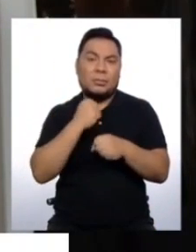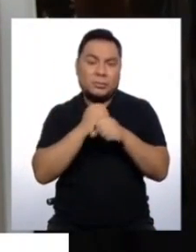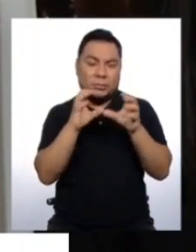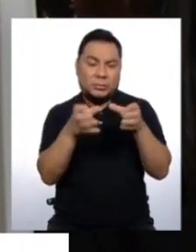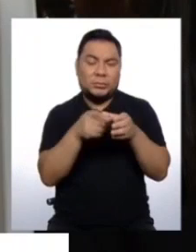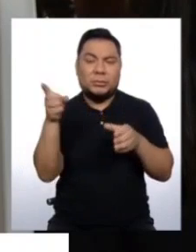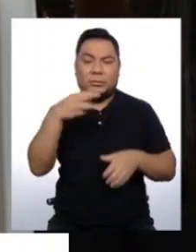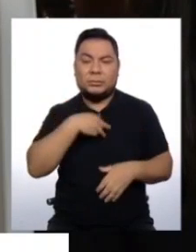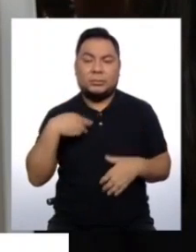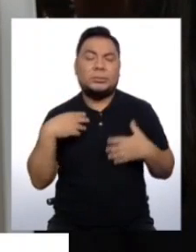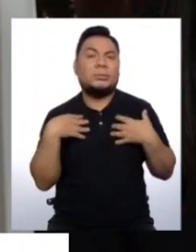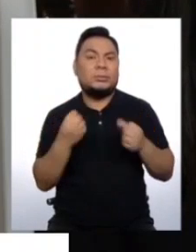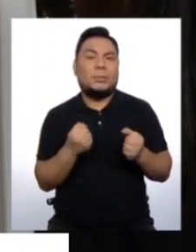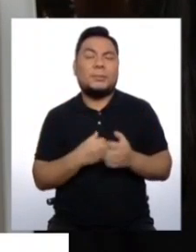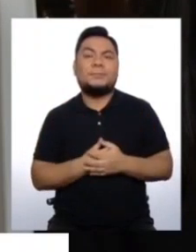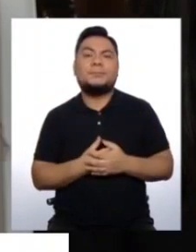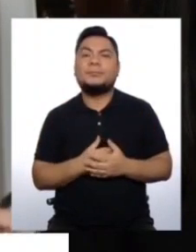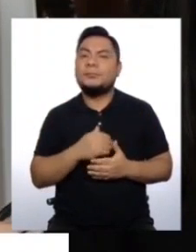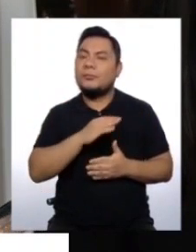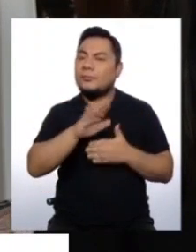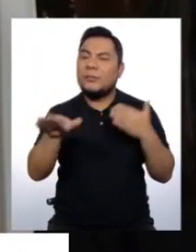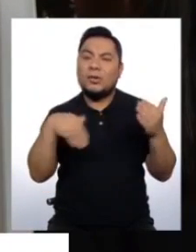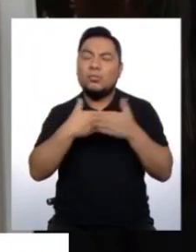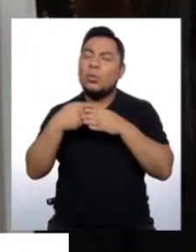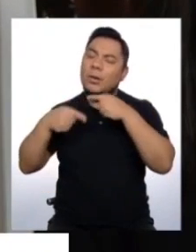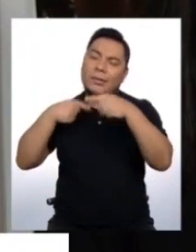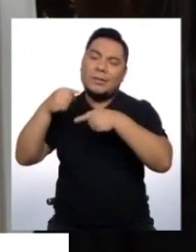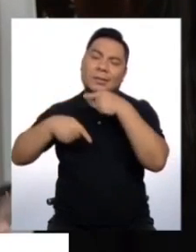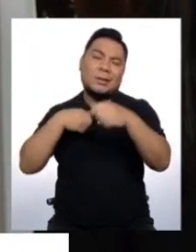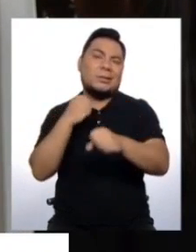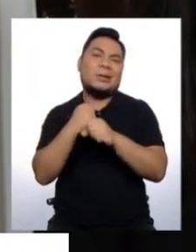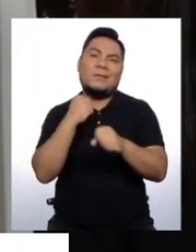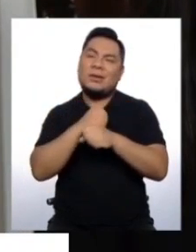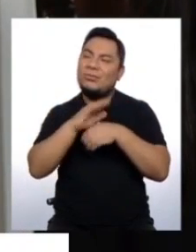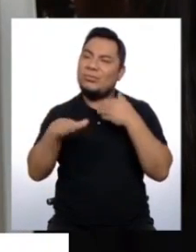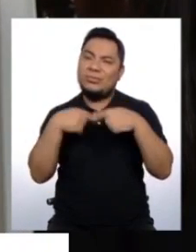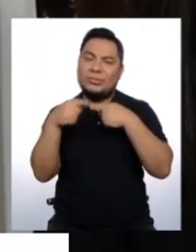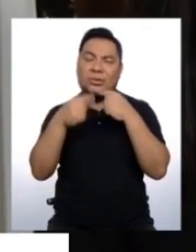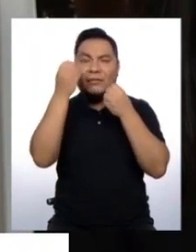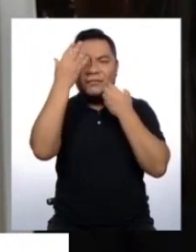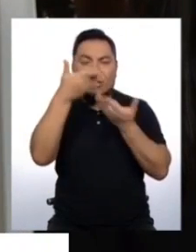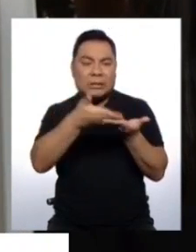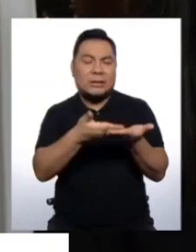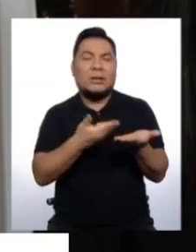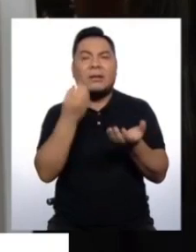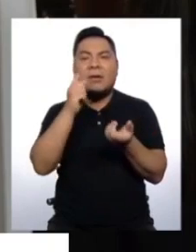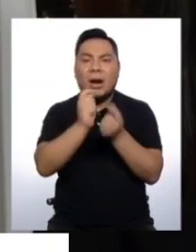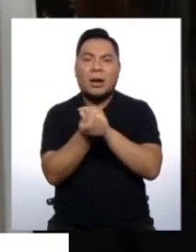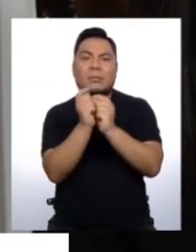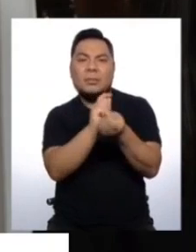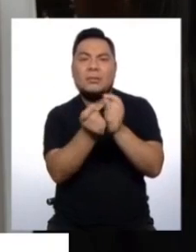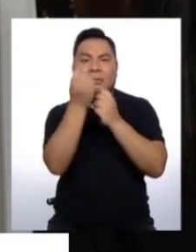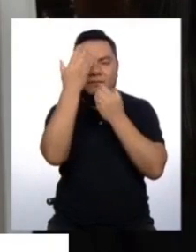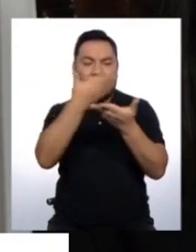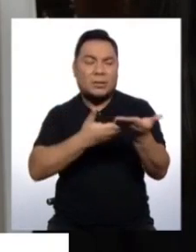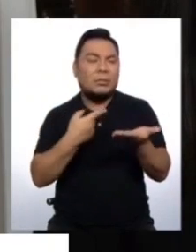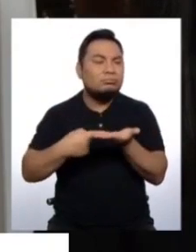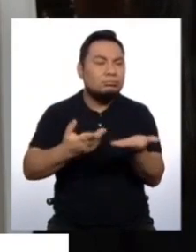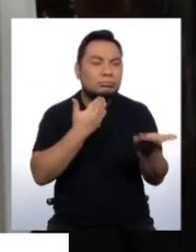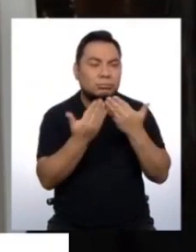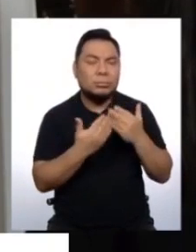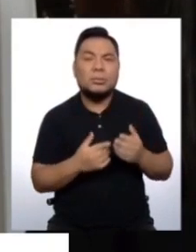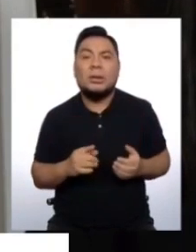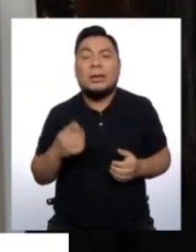del Ministerio de Salud. Todos los días trabajamos, todos los días se manejan los datos, se discuten, no siempre